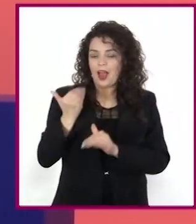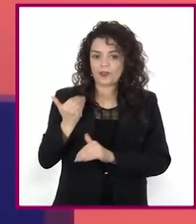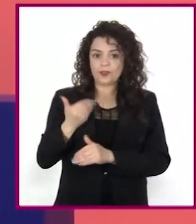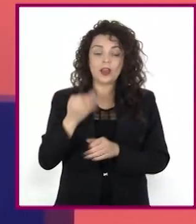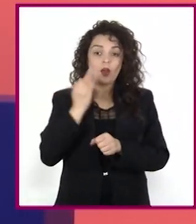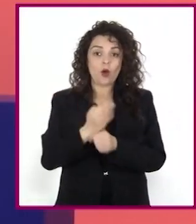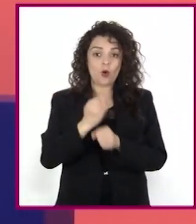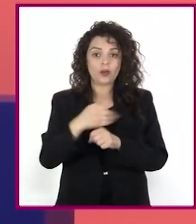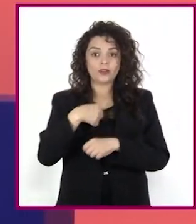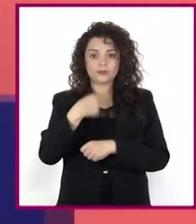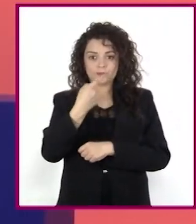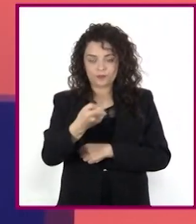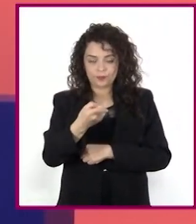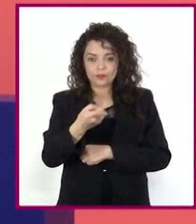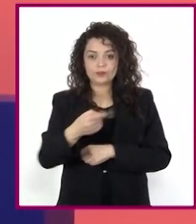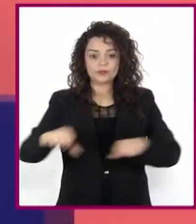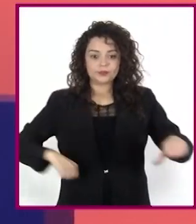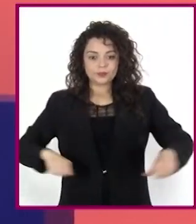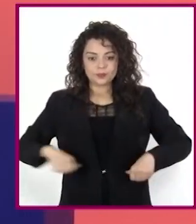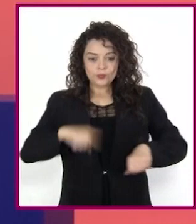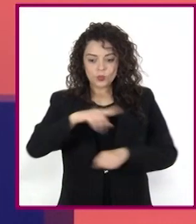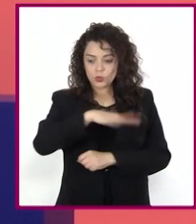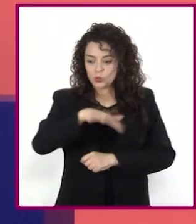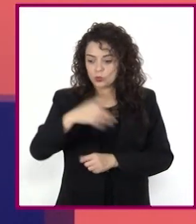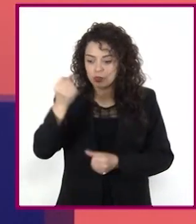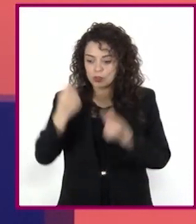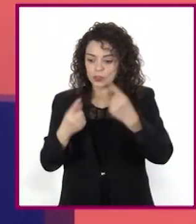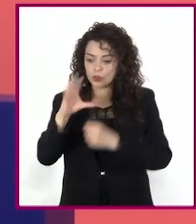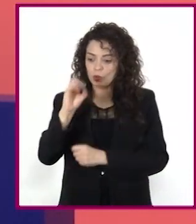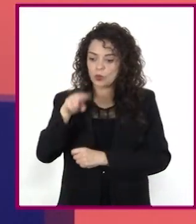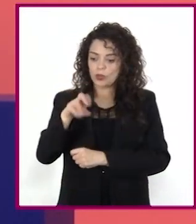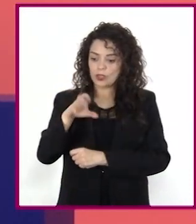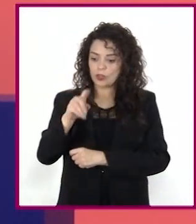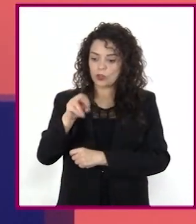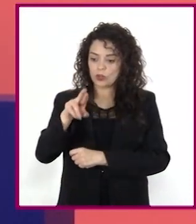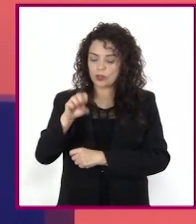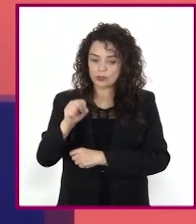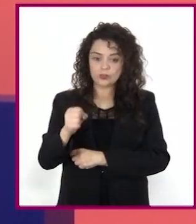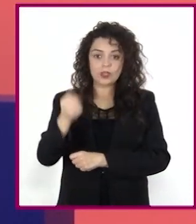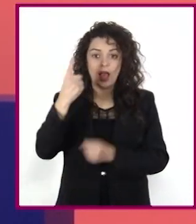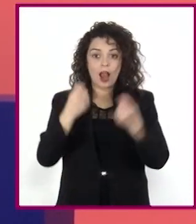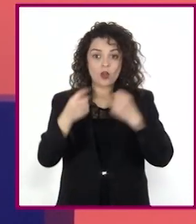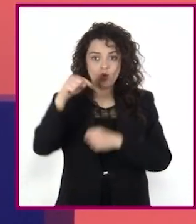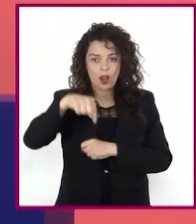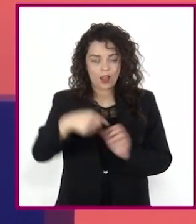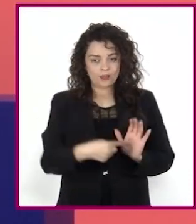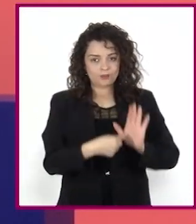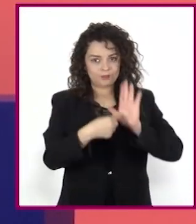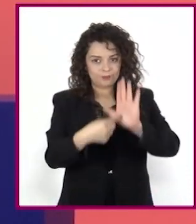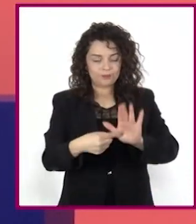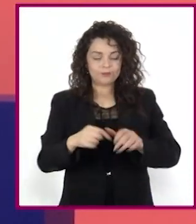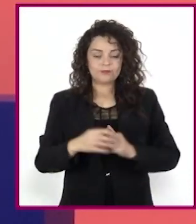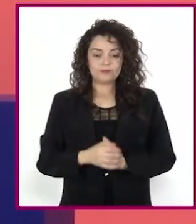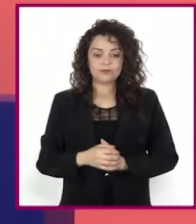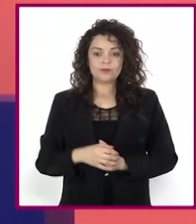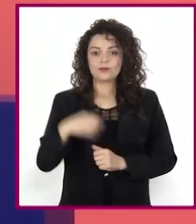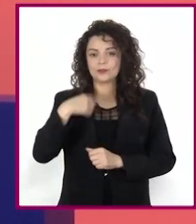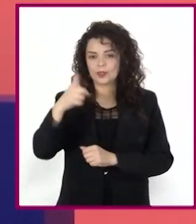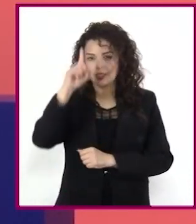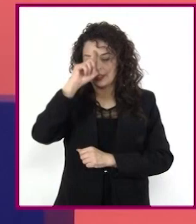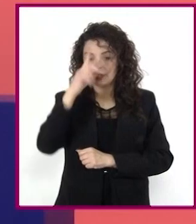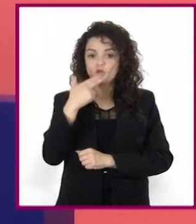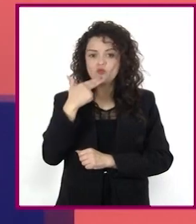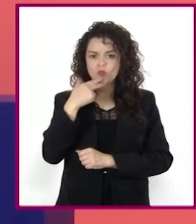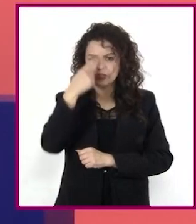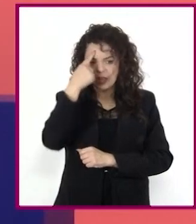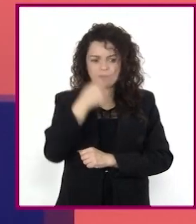a que busquen en su información algunos conectores. Yo les presentaré algunos a continuación. Les sugiero que utilicen estos para